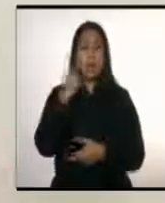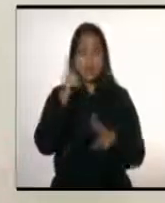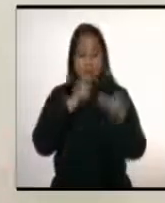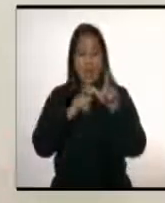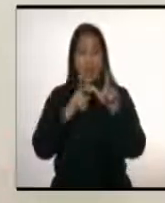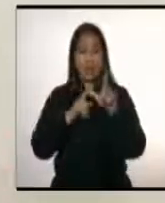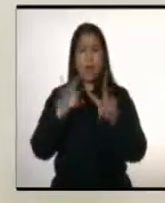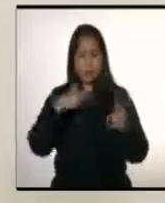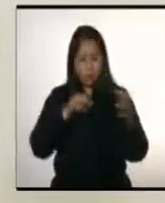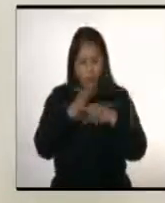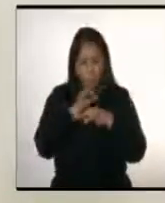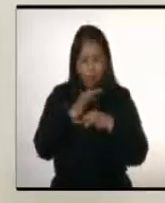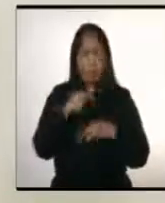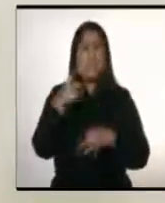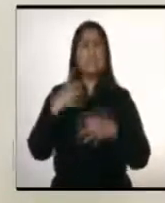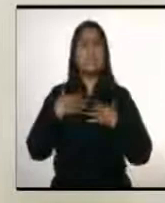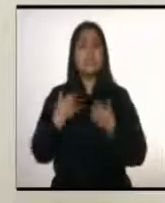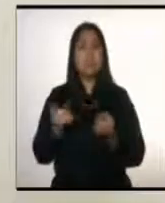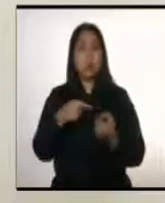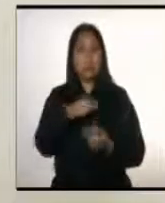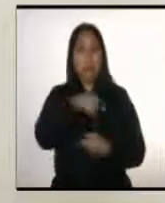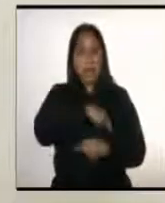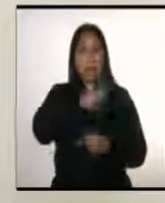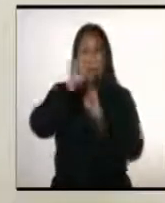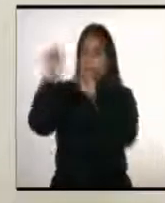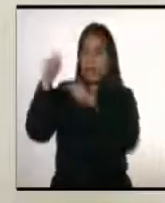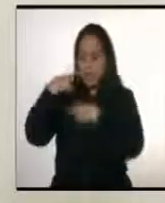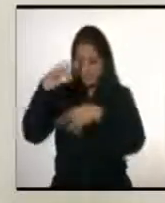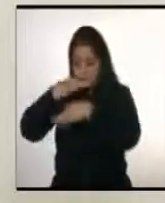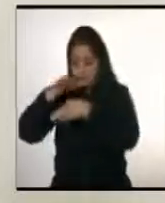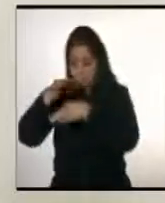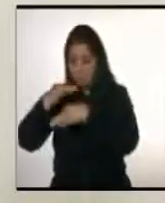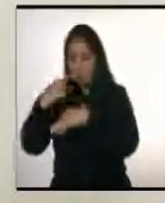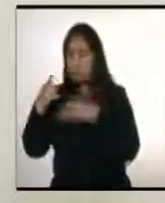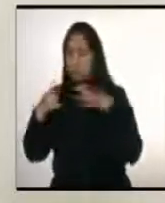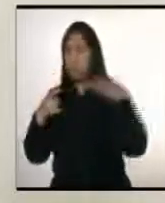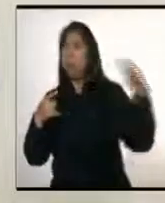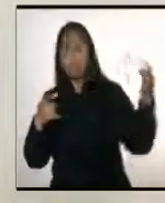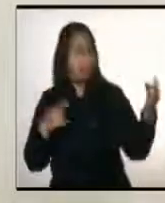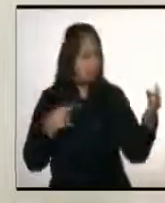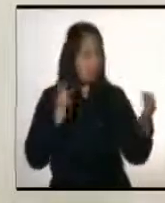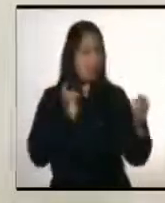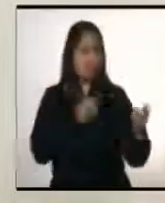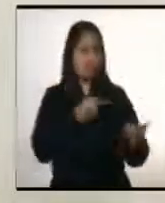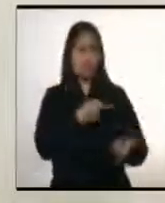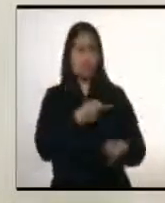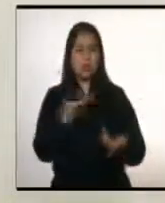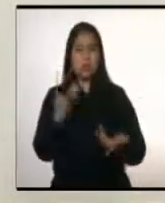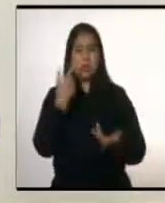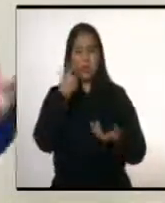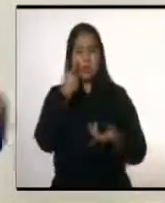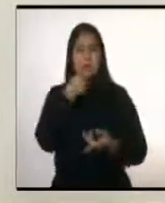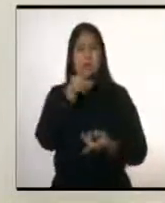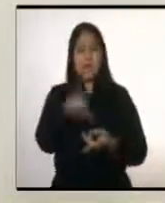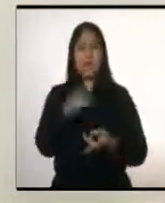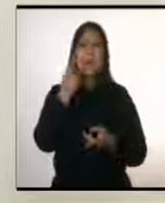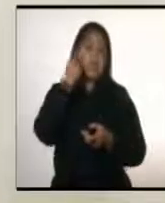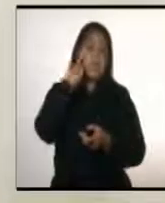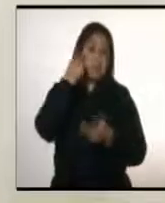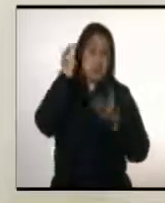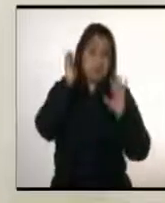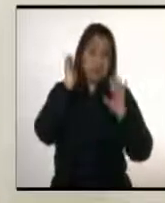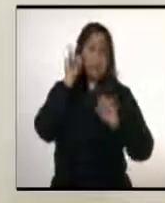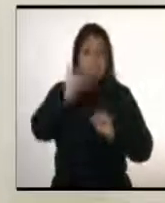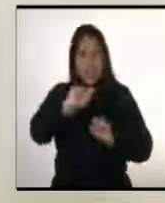Salud, que está procesando las muestras de las personas que tienen o no tienen, que hay que determinar si tienen o no tienen la